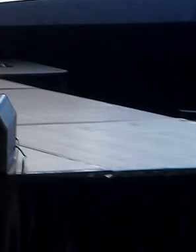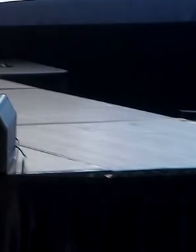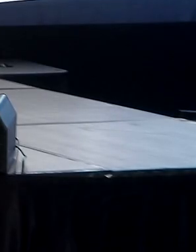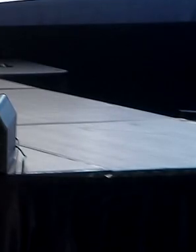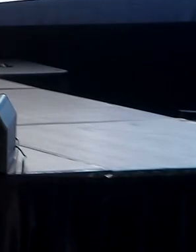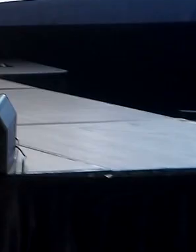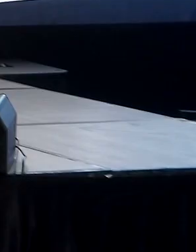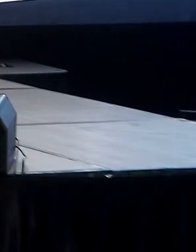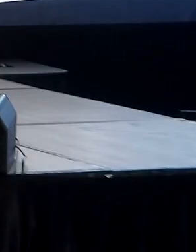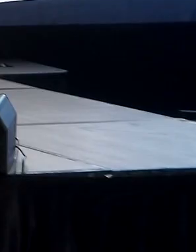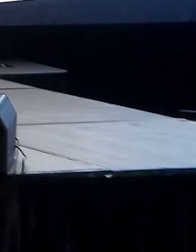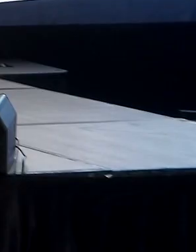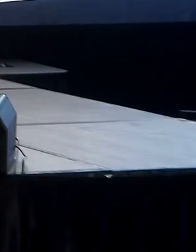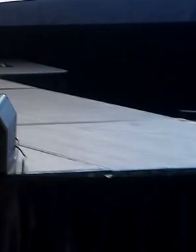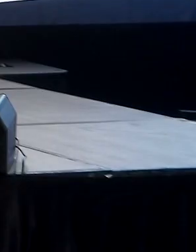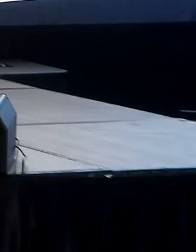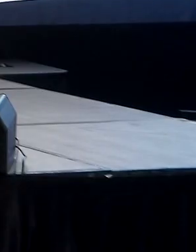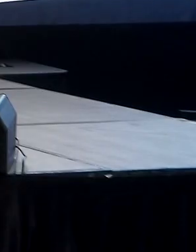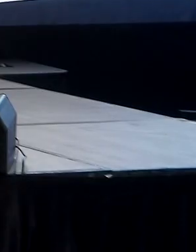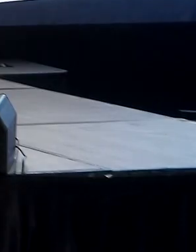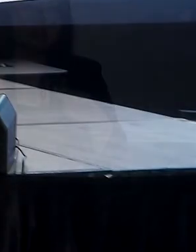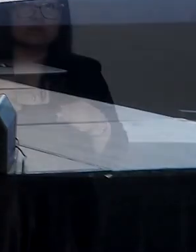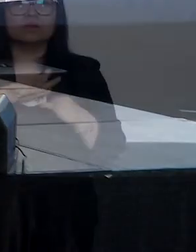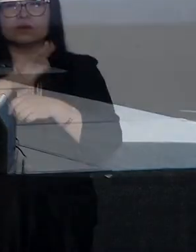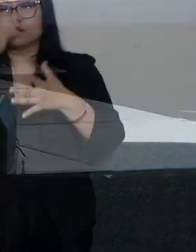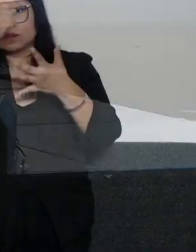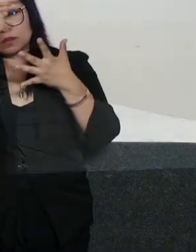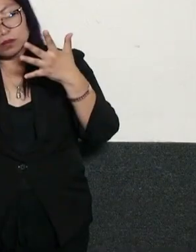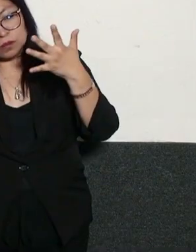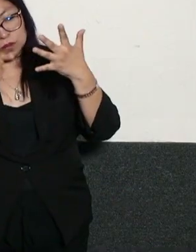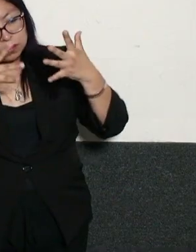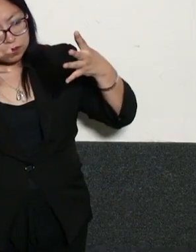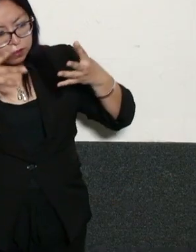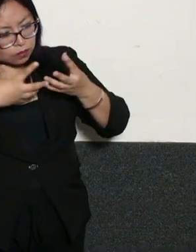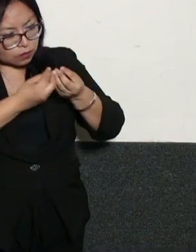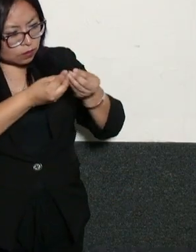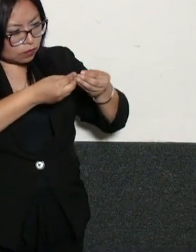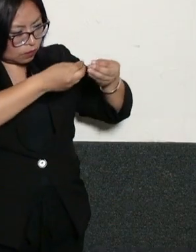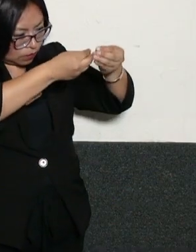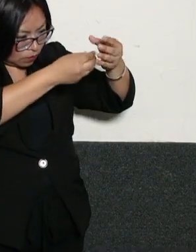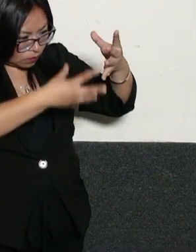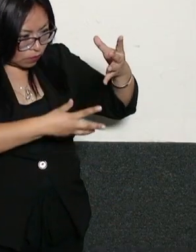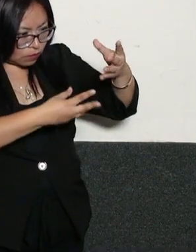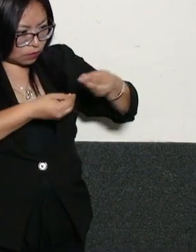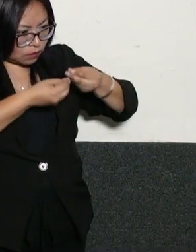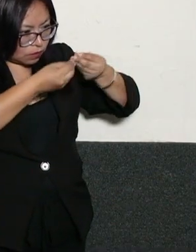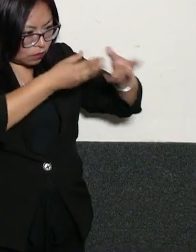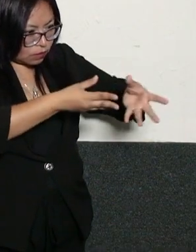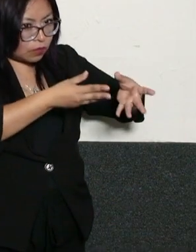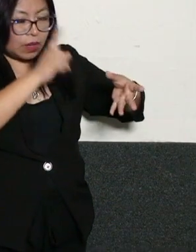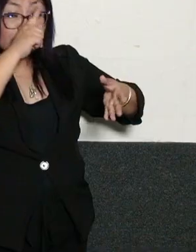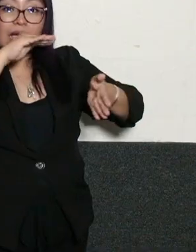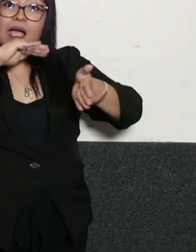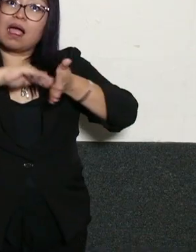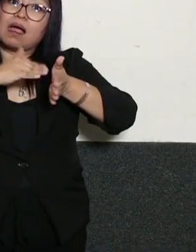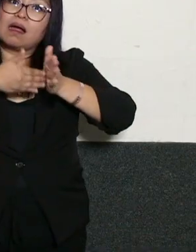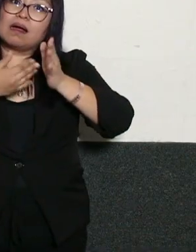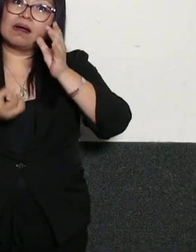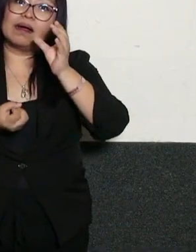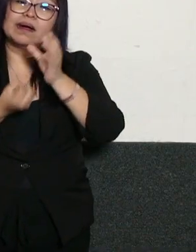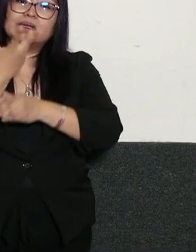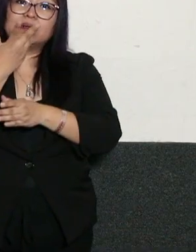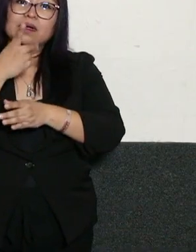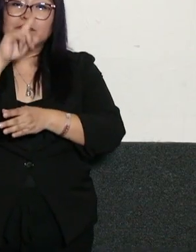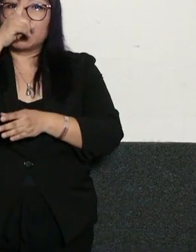están haciendo? ¿Cuánto se vende? Y entonces puedas hablar con esta cosa para que te ayude a entender una estrategia de